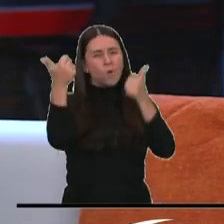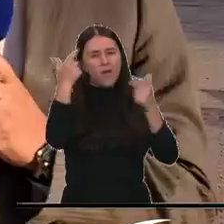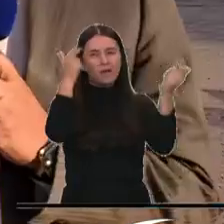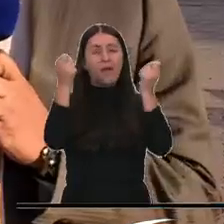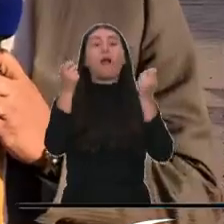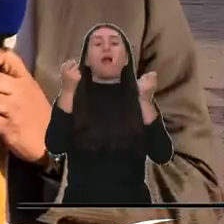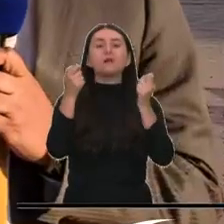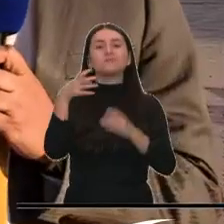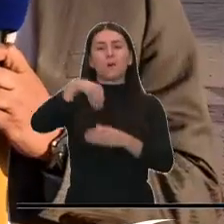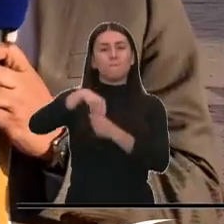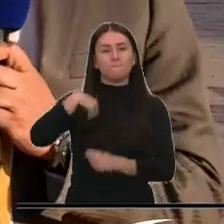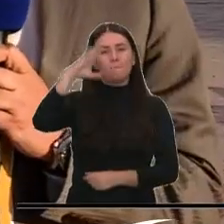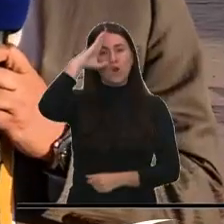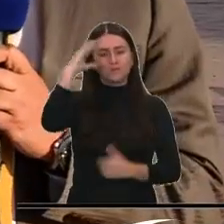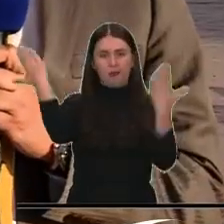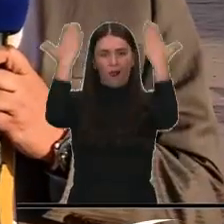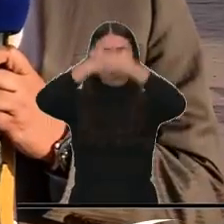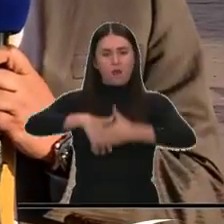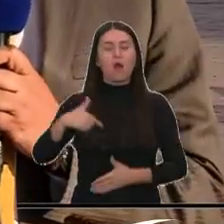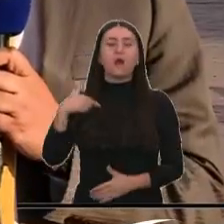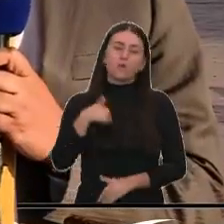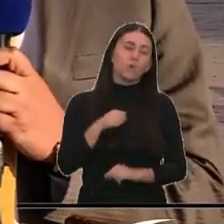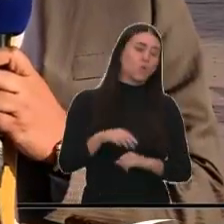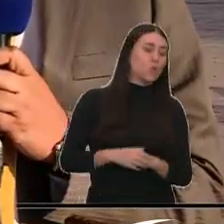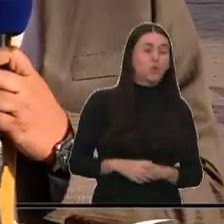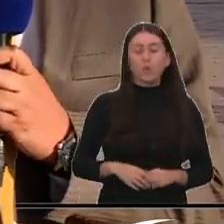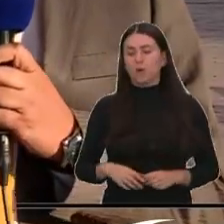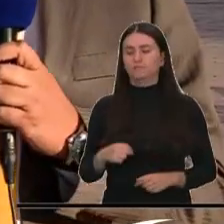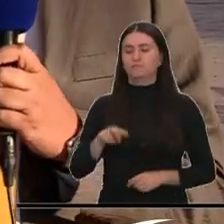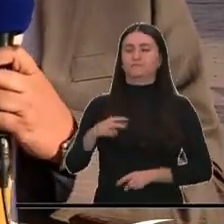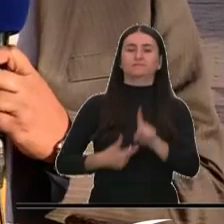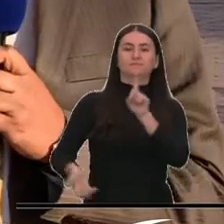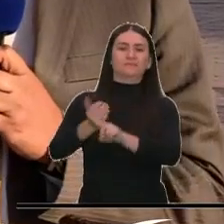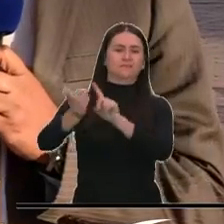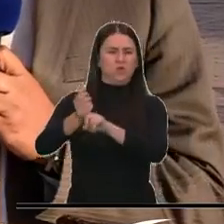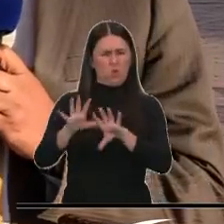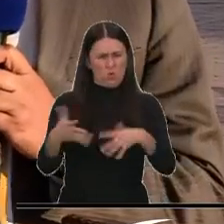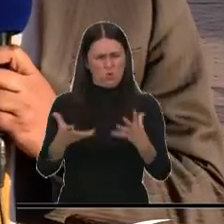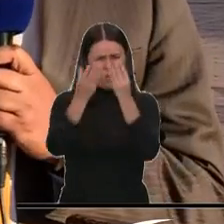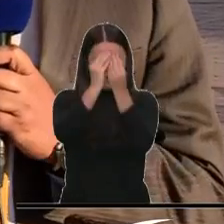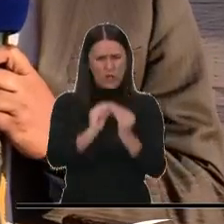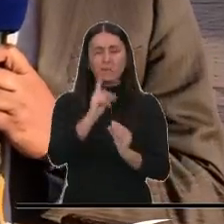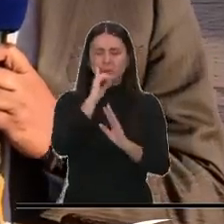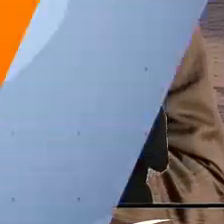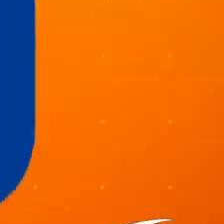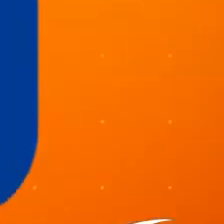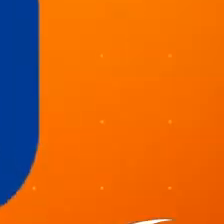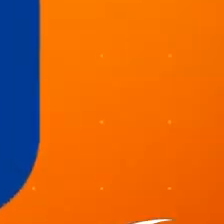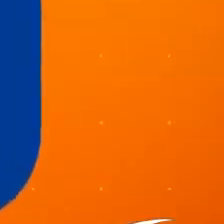agentes encubiertos. Al respecto nos cuenta Héctor Rojas. Héctor, ¿cómo funcionan?